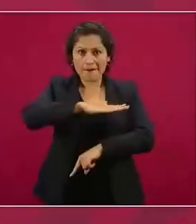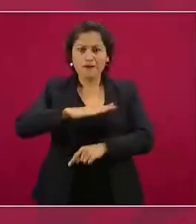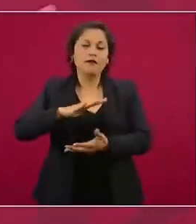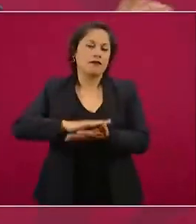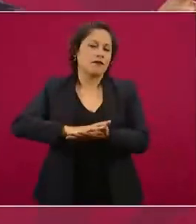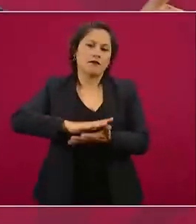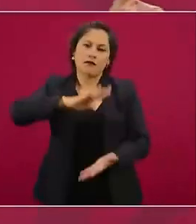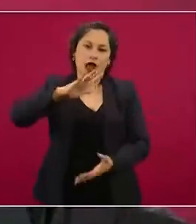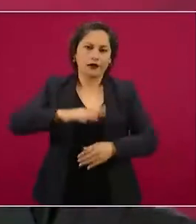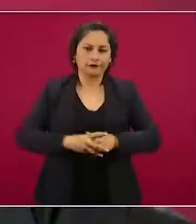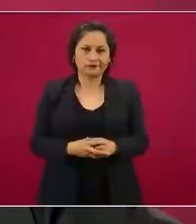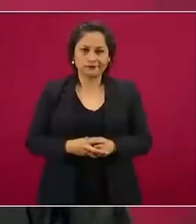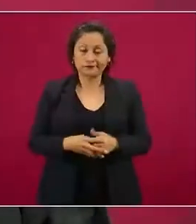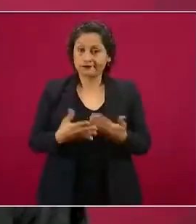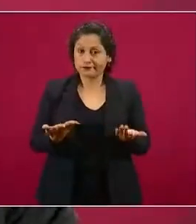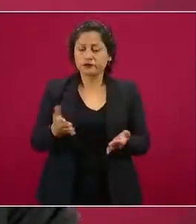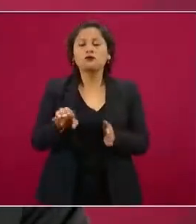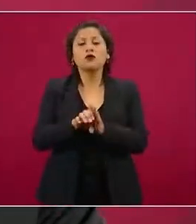pues tienen que